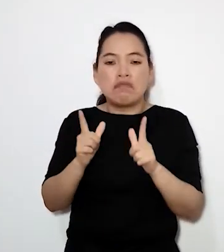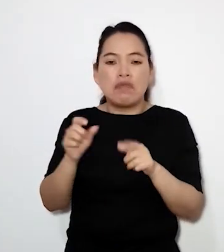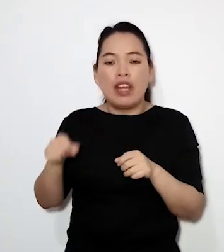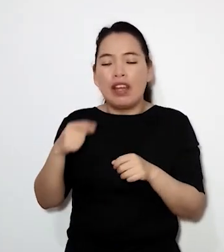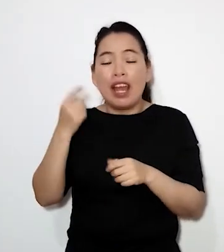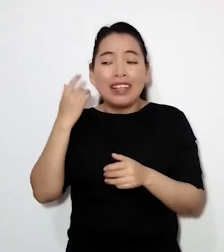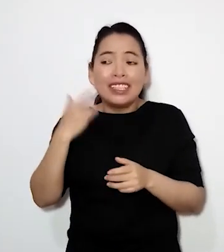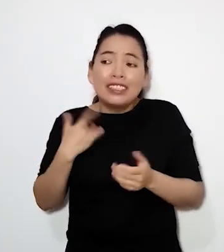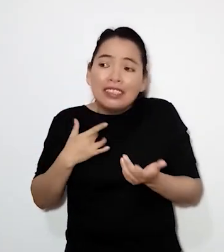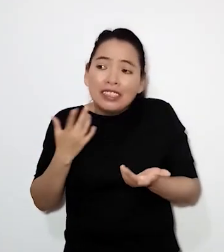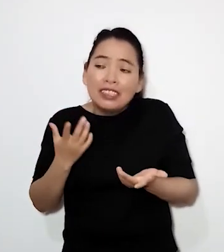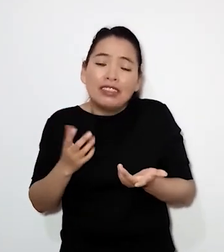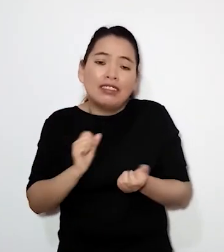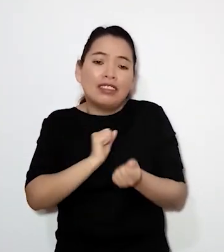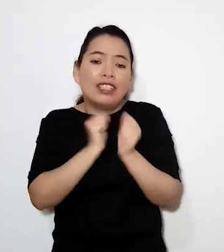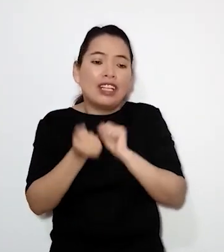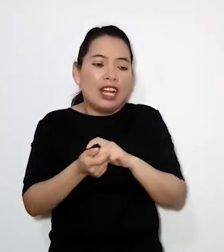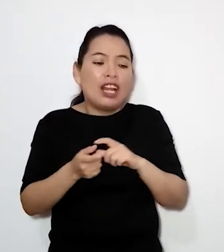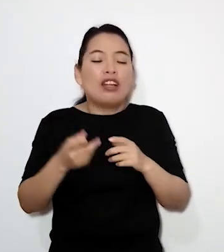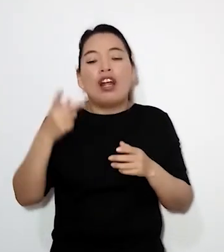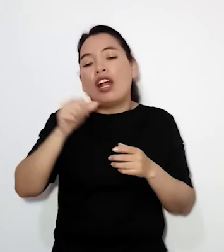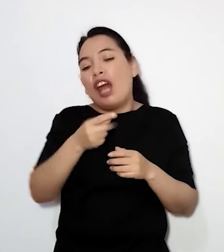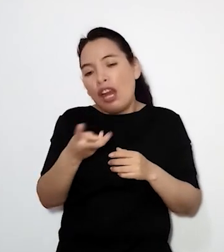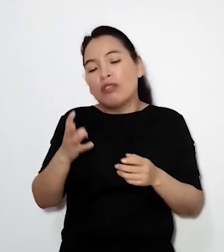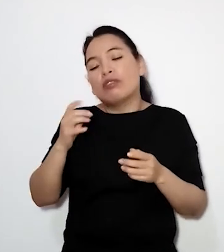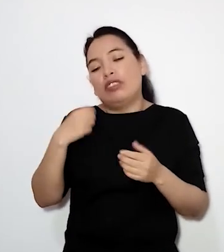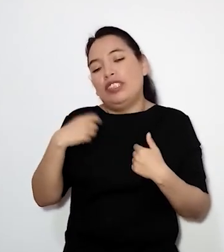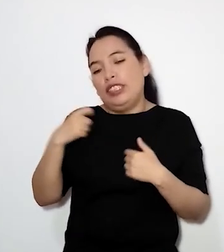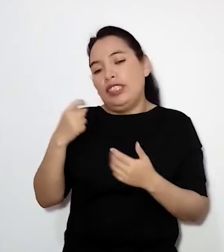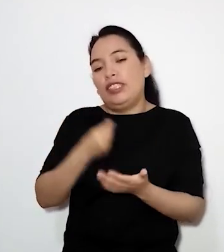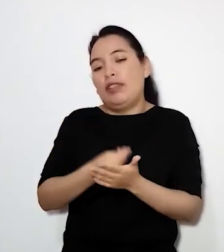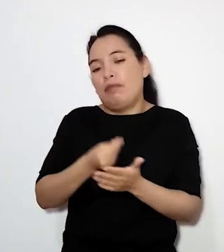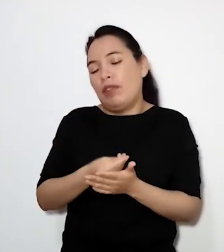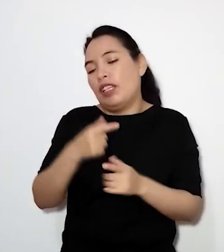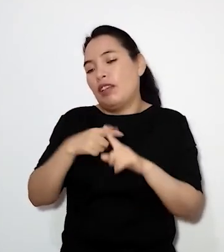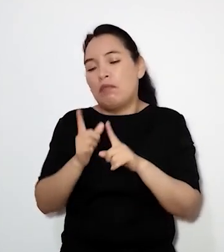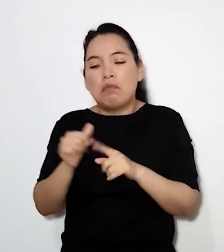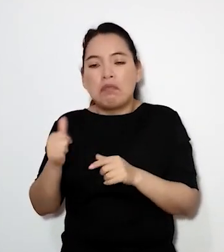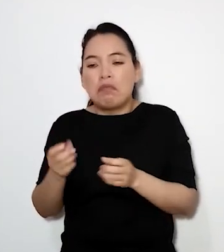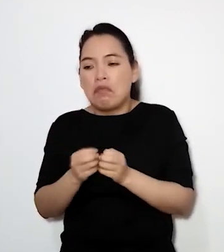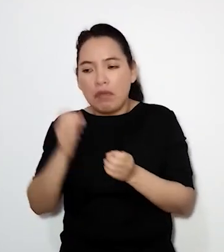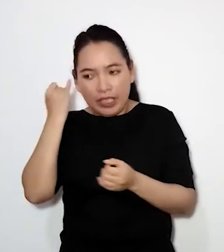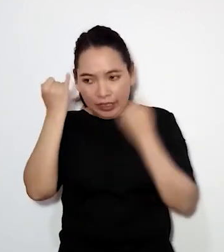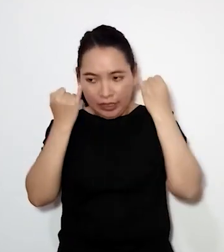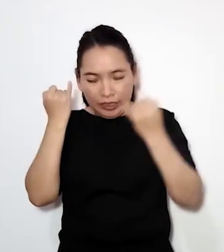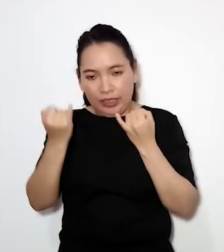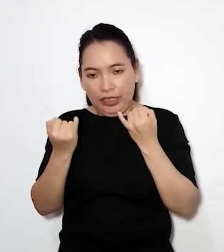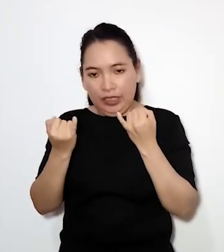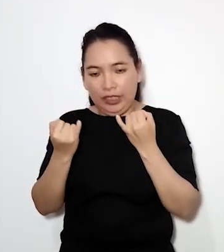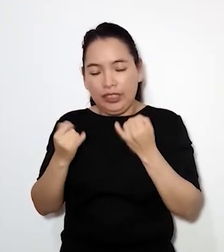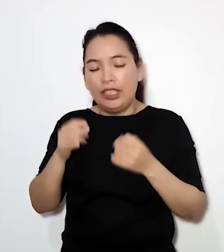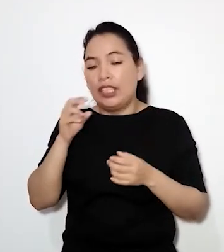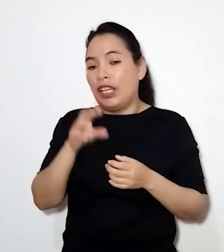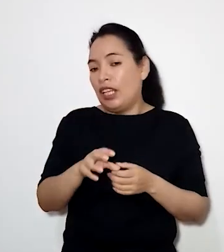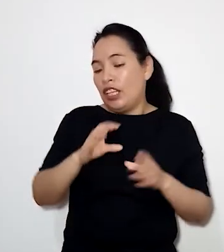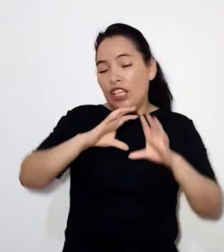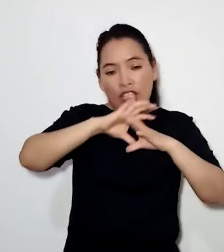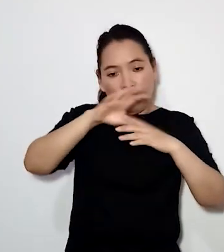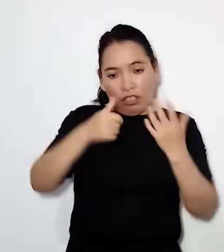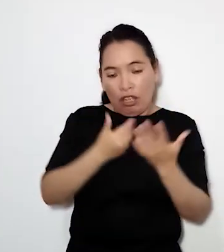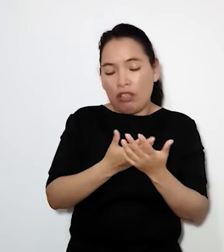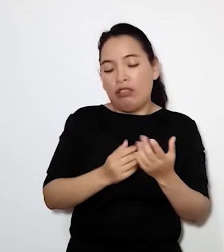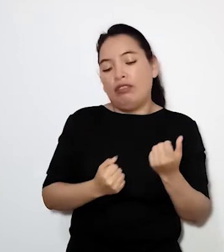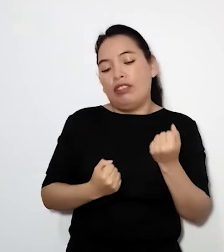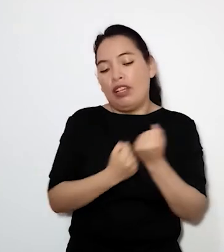también recursos importantes. Pero lo más importante es que dentro de ese paquete de apoyos y ajustes razonables